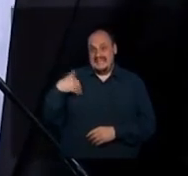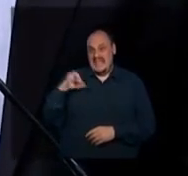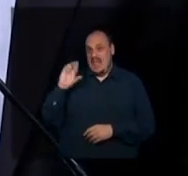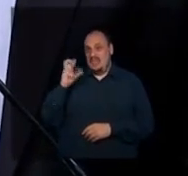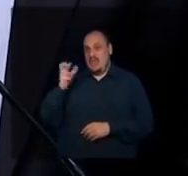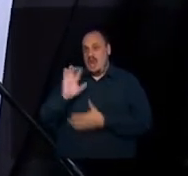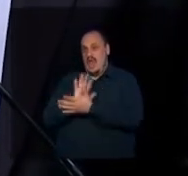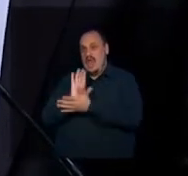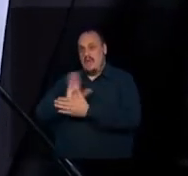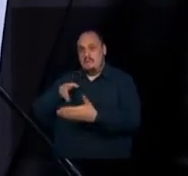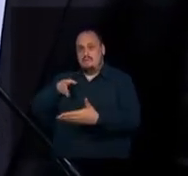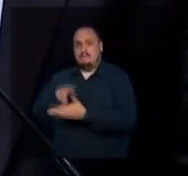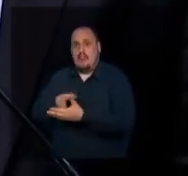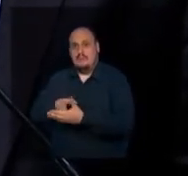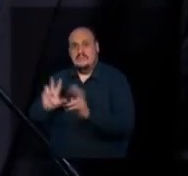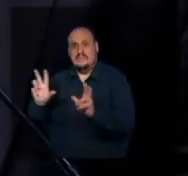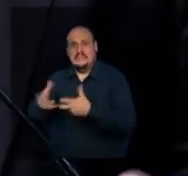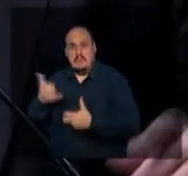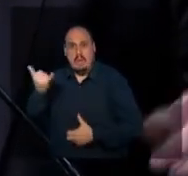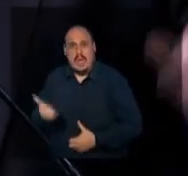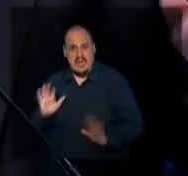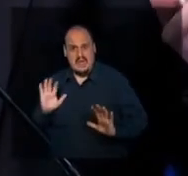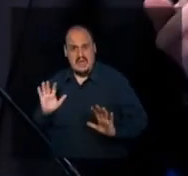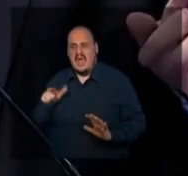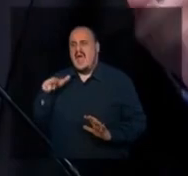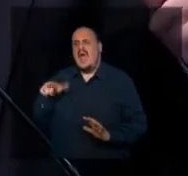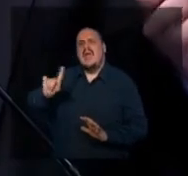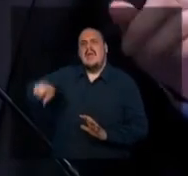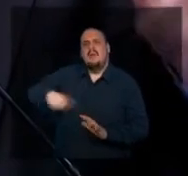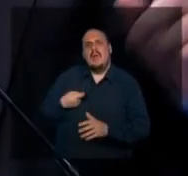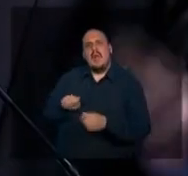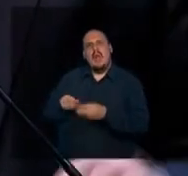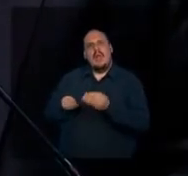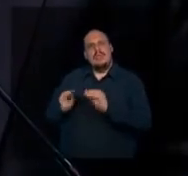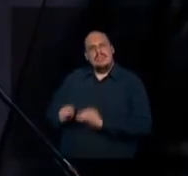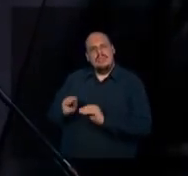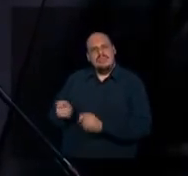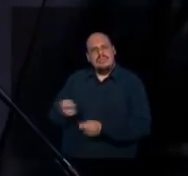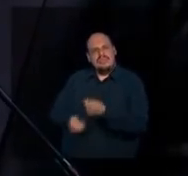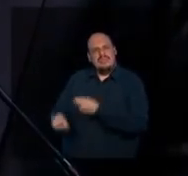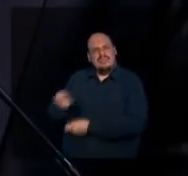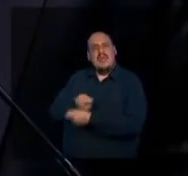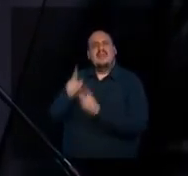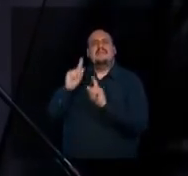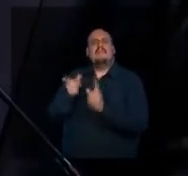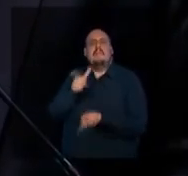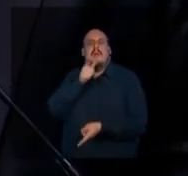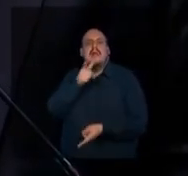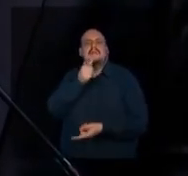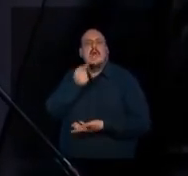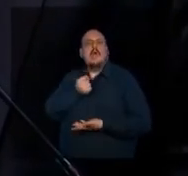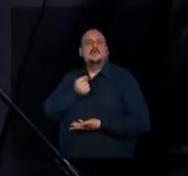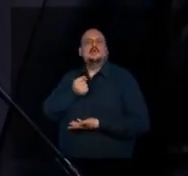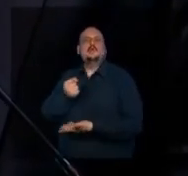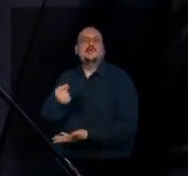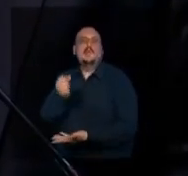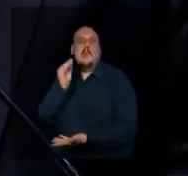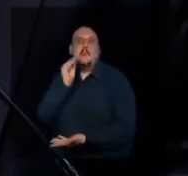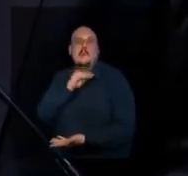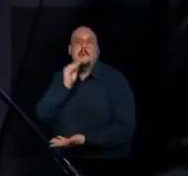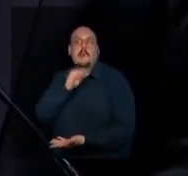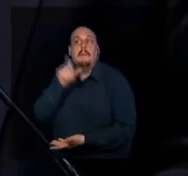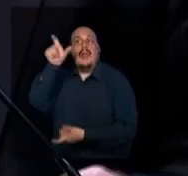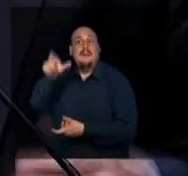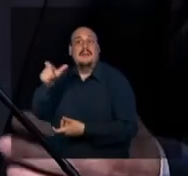eso en elondo es de y además es un subsidio encubierto para los